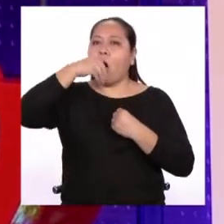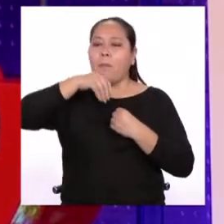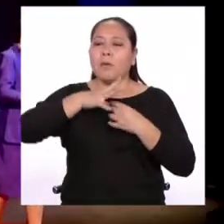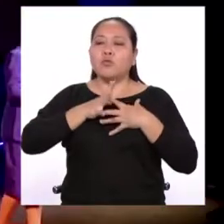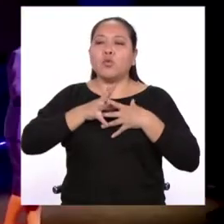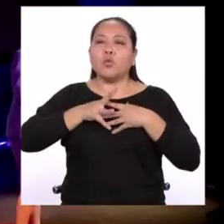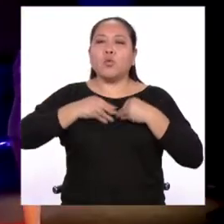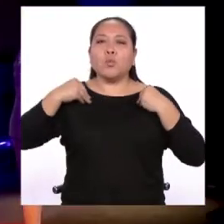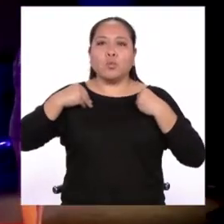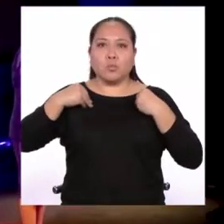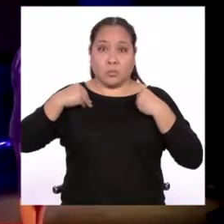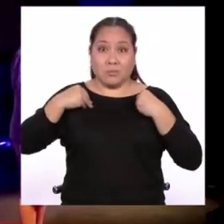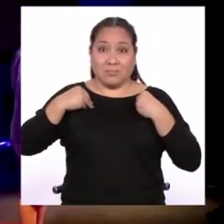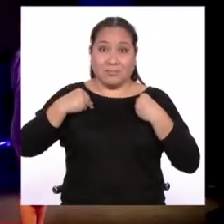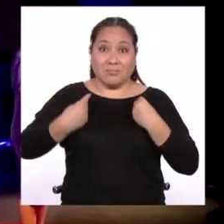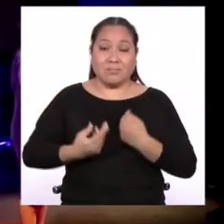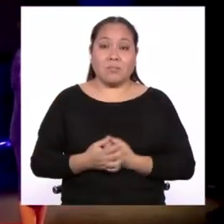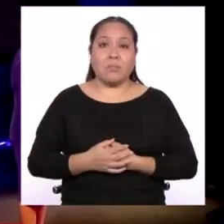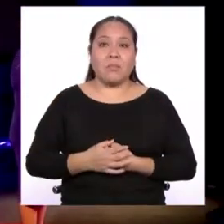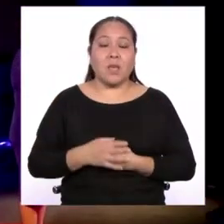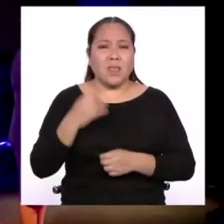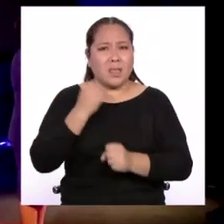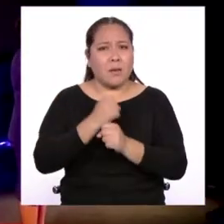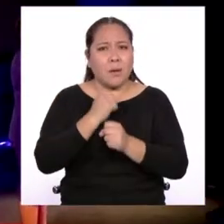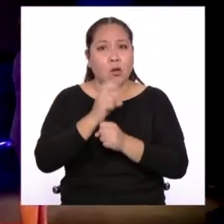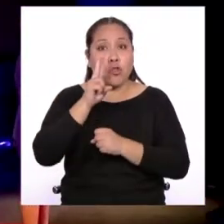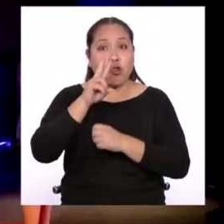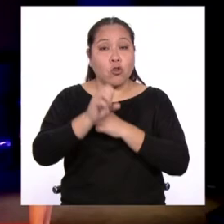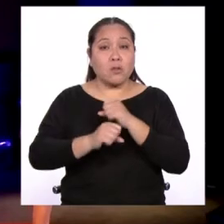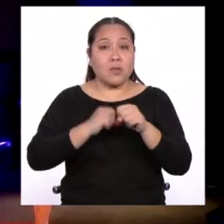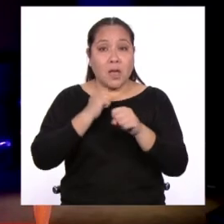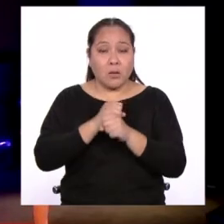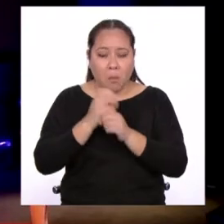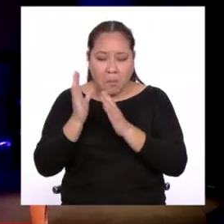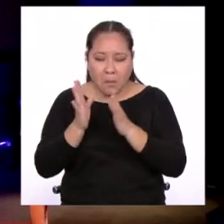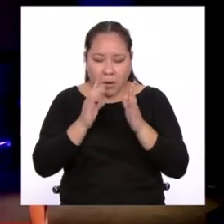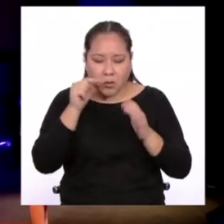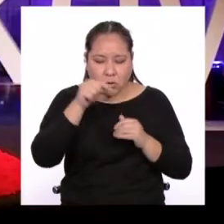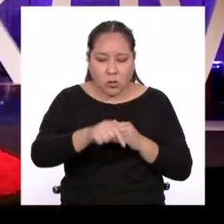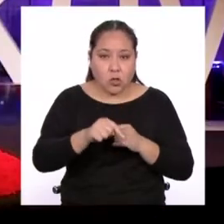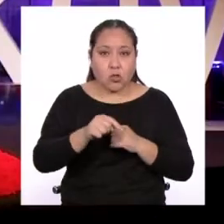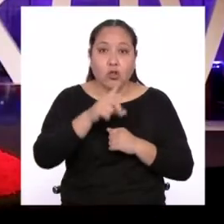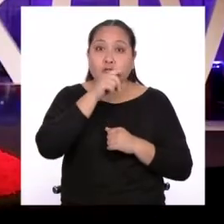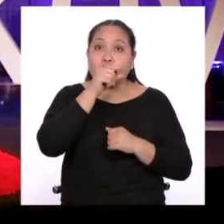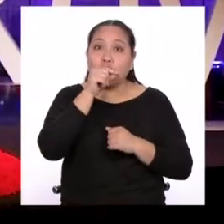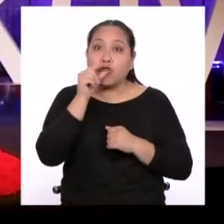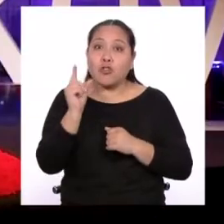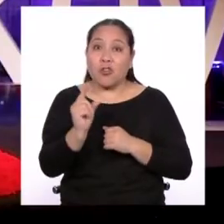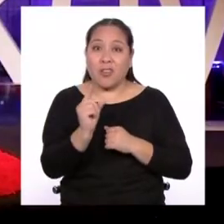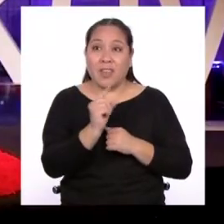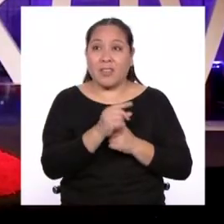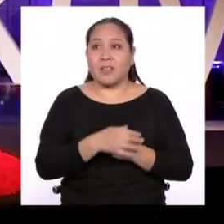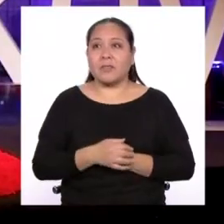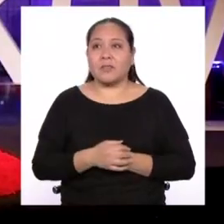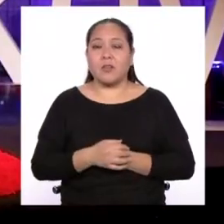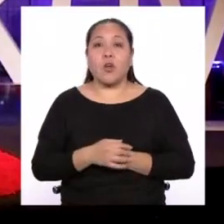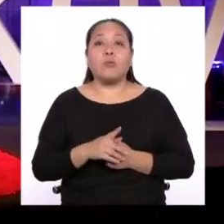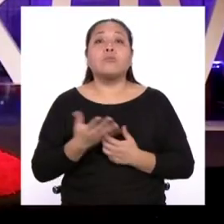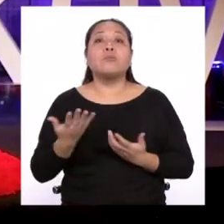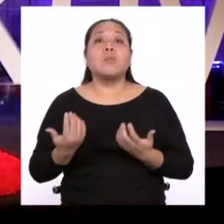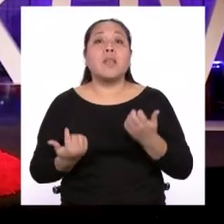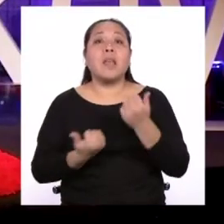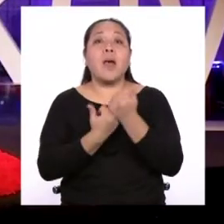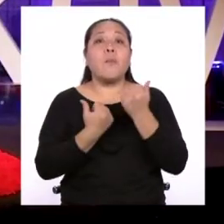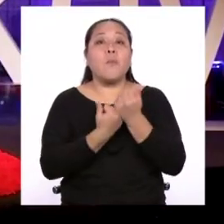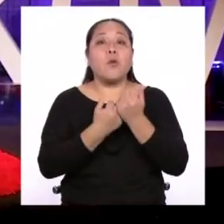consumen. Trabajamos 2 años en el desarrollo de estos chocolatitos con el aporte